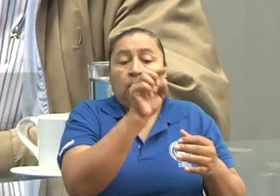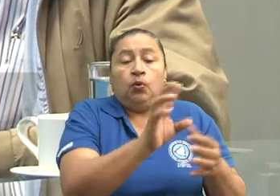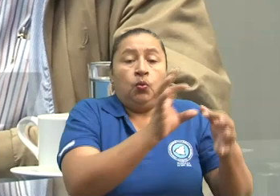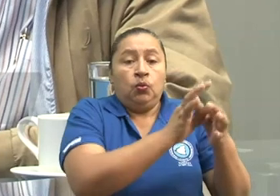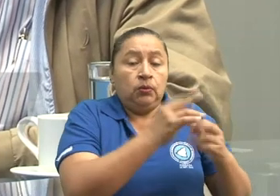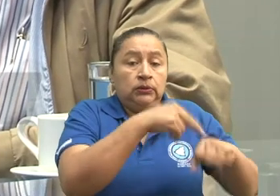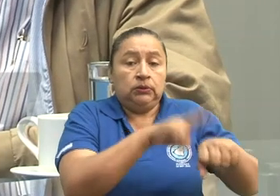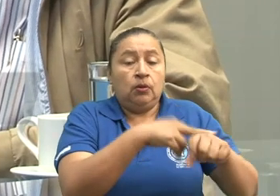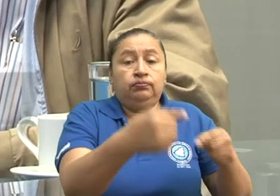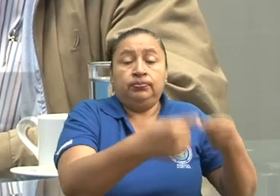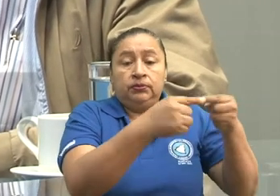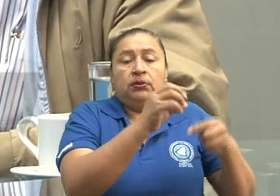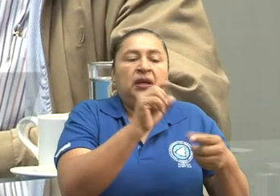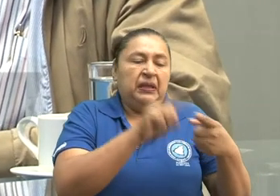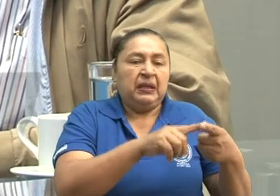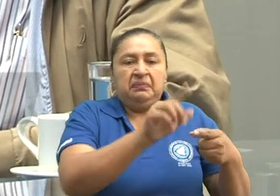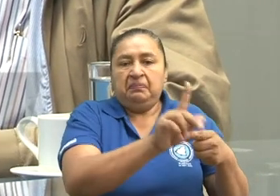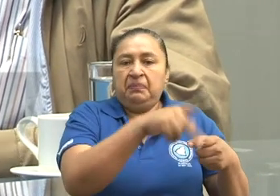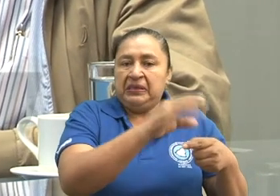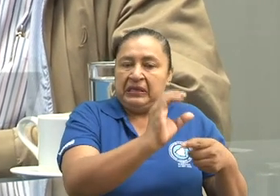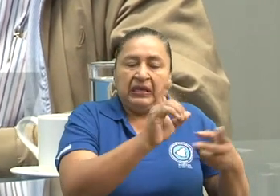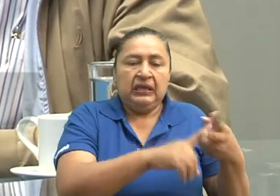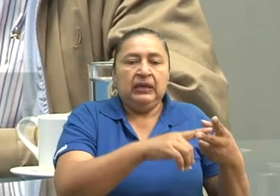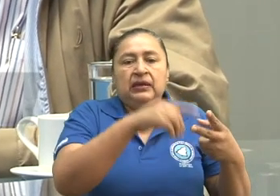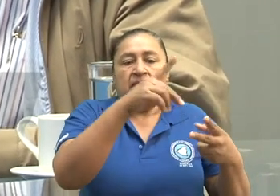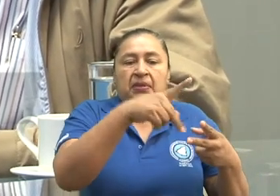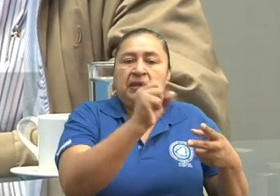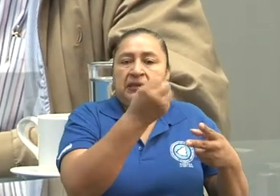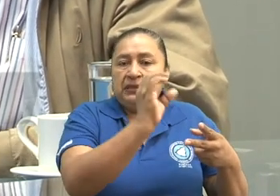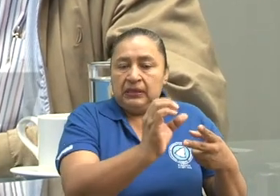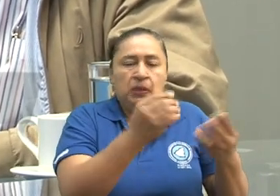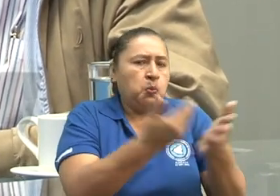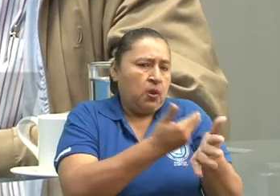ellos, donde está el Partido Social Cristiano, que era de reciente formación el Partido Social